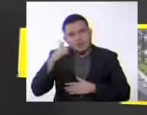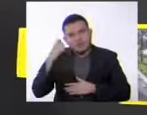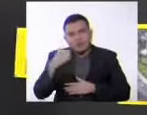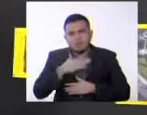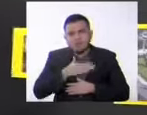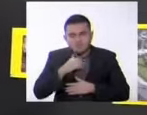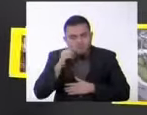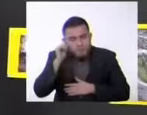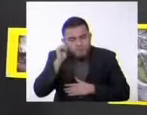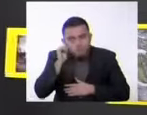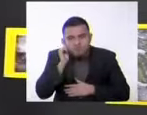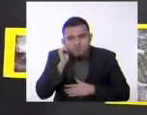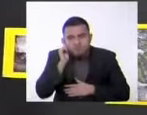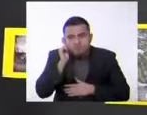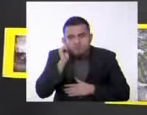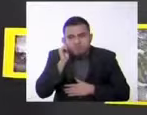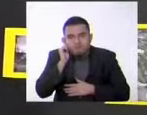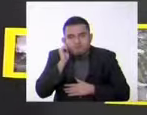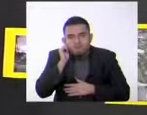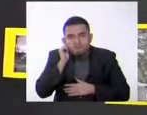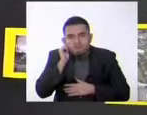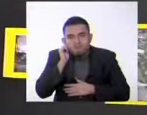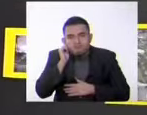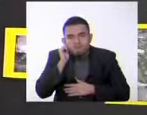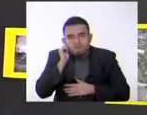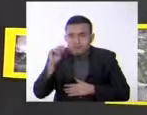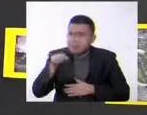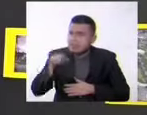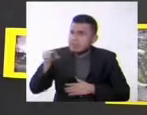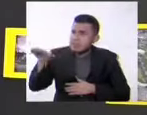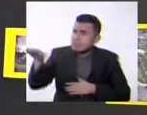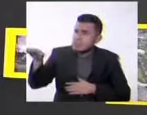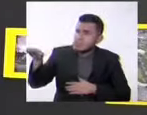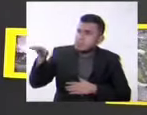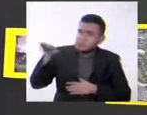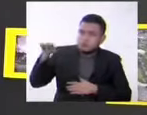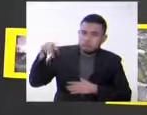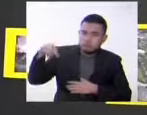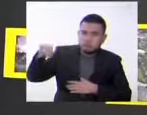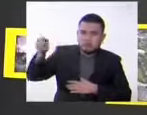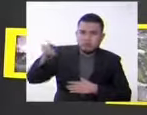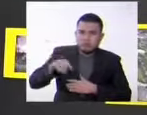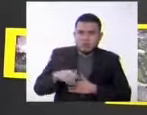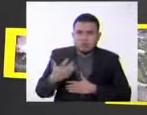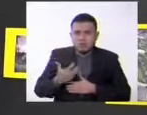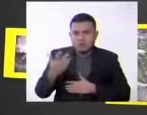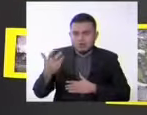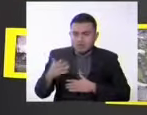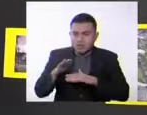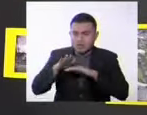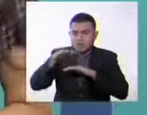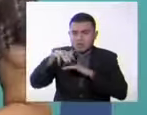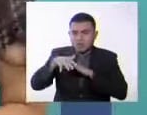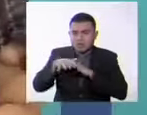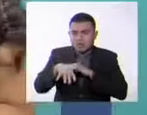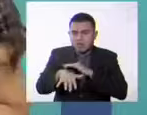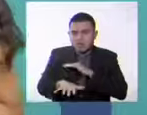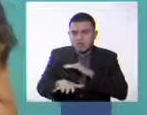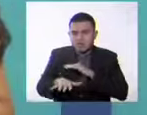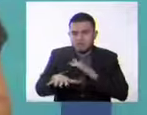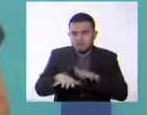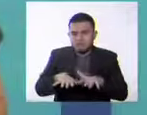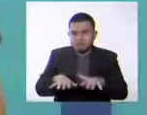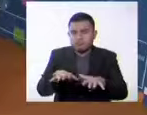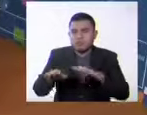abuela, cuando viajábamos para Zacatecoluca, nosotros pasamos por el río Jiboa. Ah, es muy hermoso.